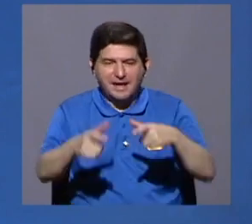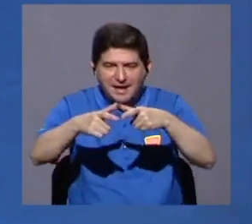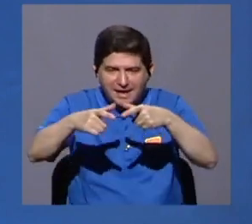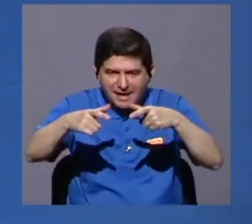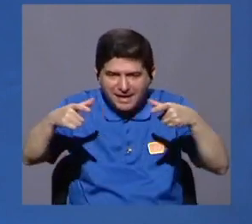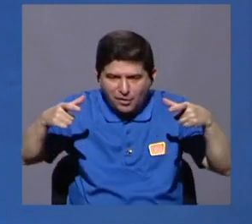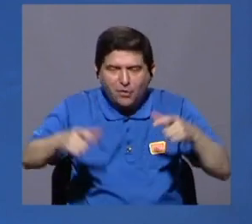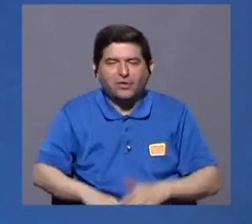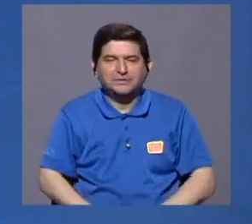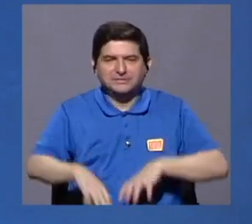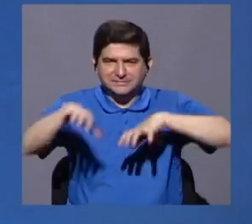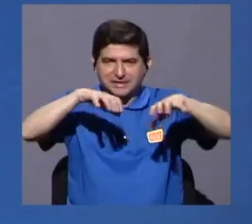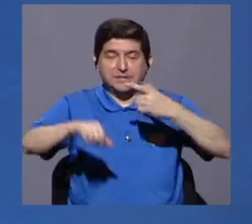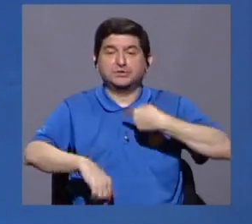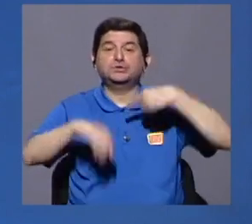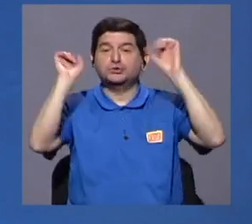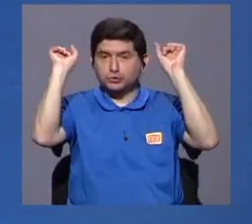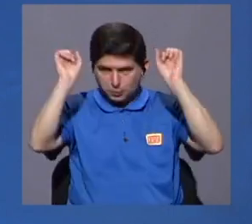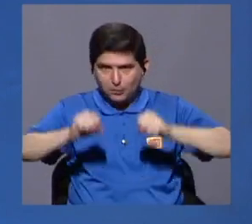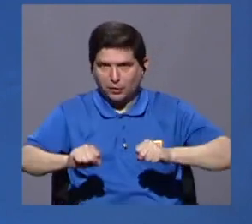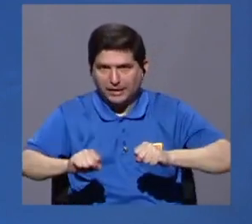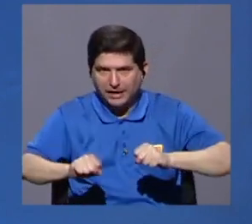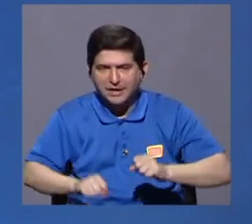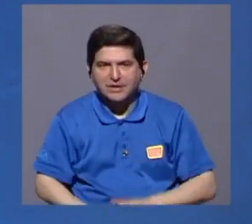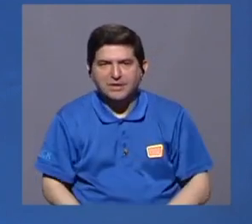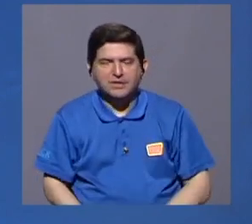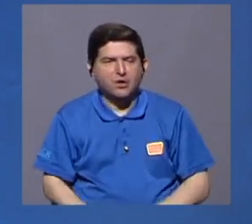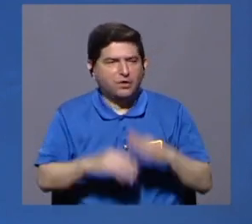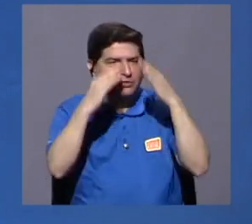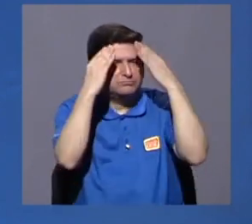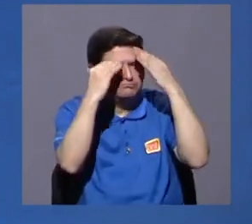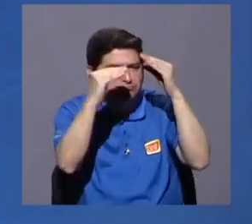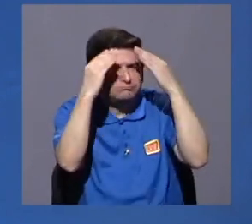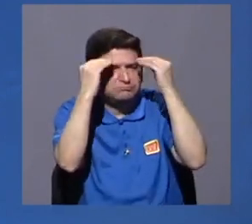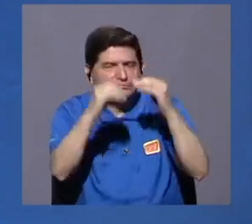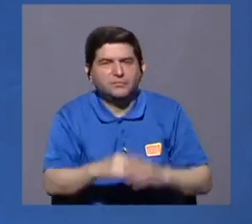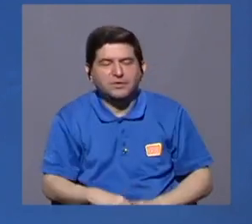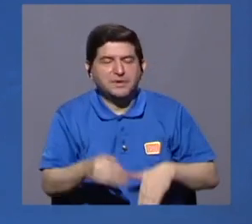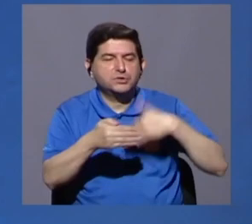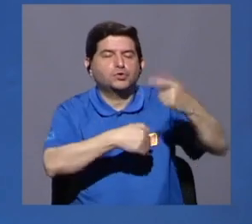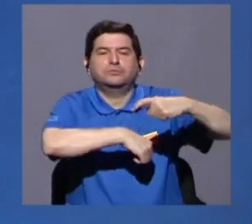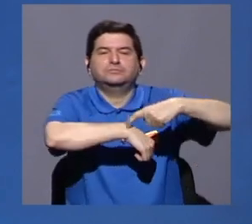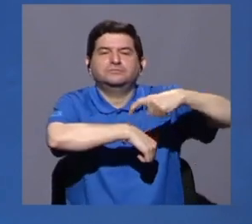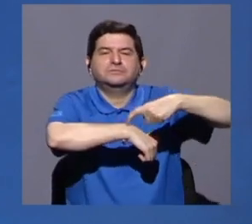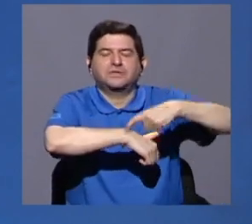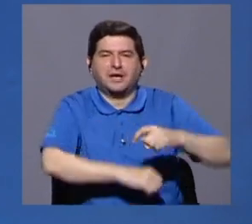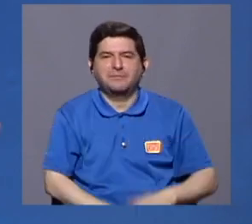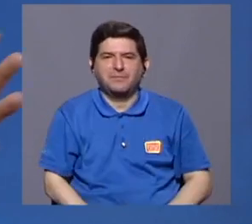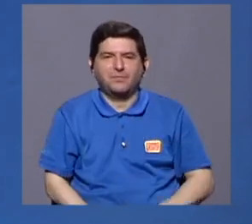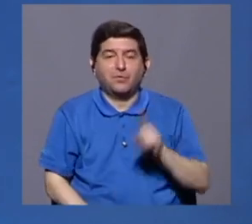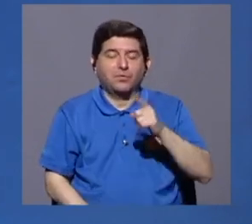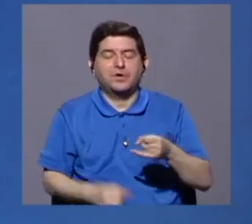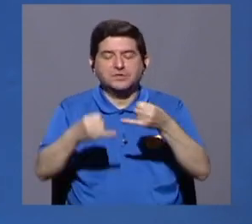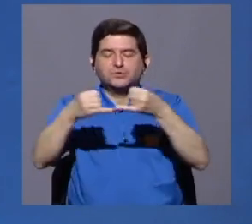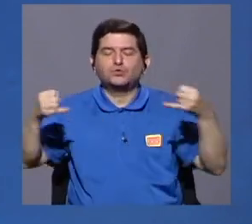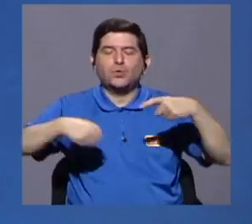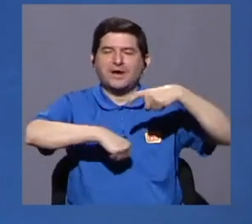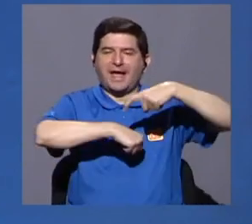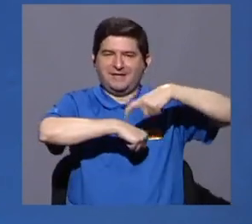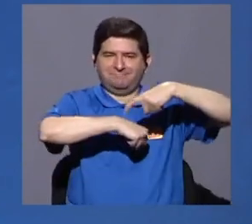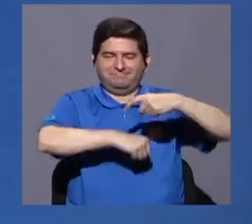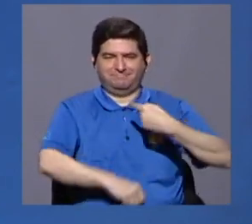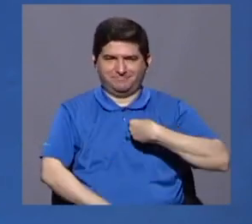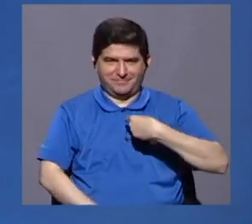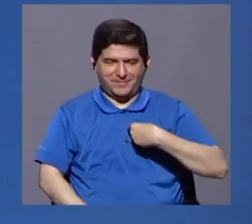quiere decir que yo voy a tener ciertos datos cada cierto tiempo como como en una línea de tiempo entonces yo voy a